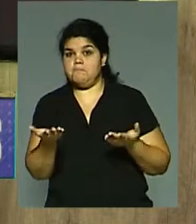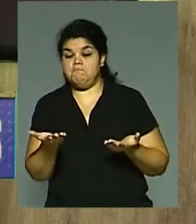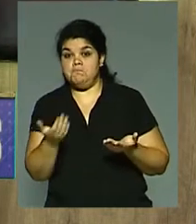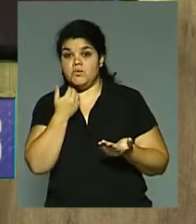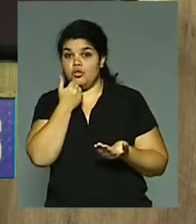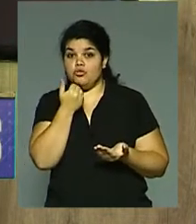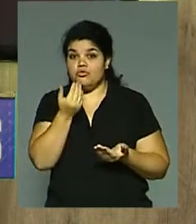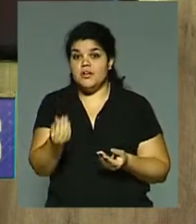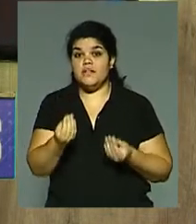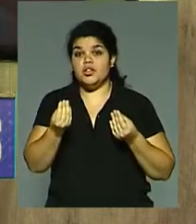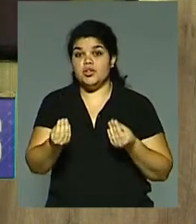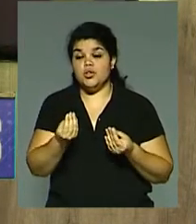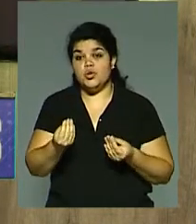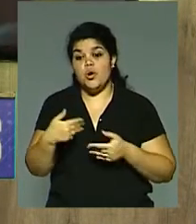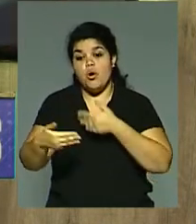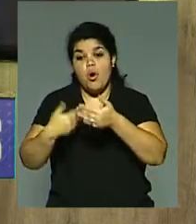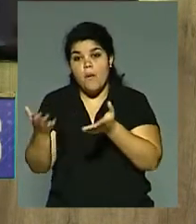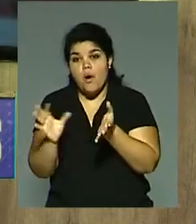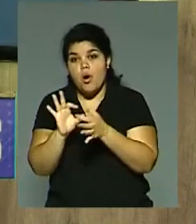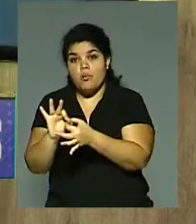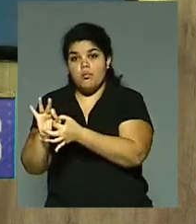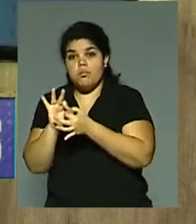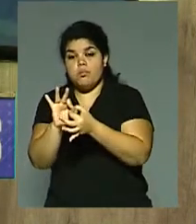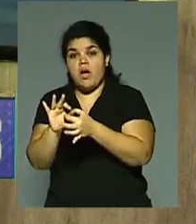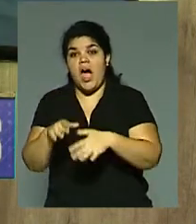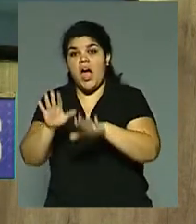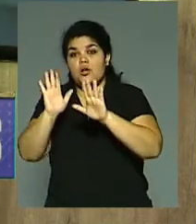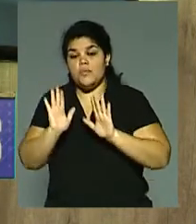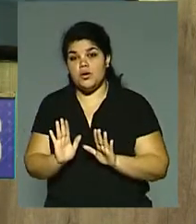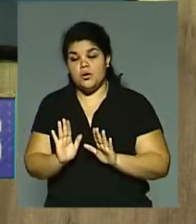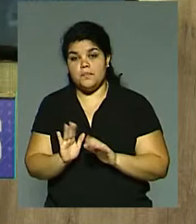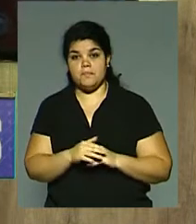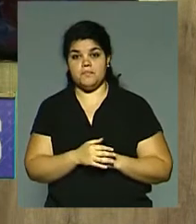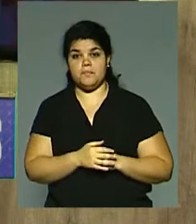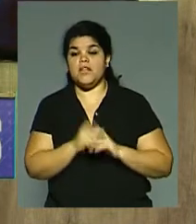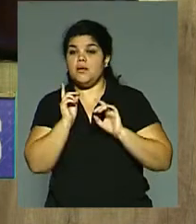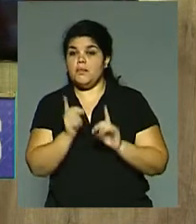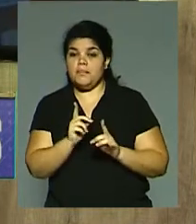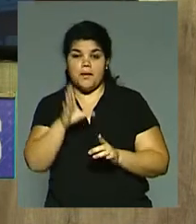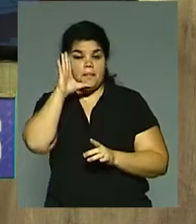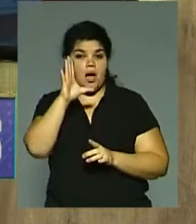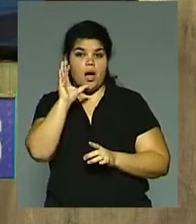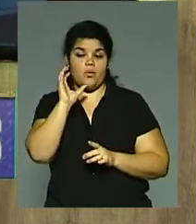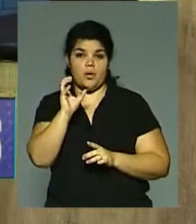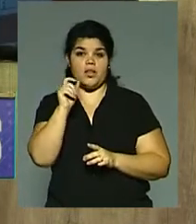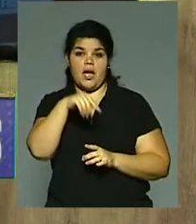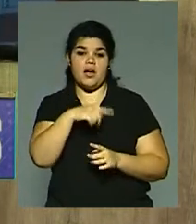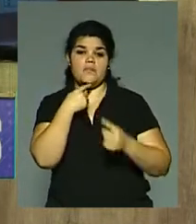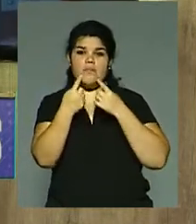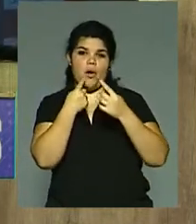se puede llegar a amalgamar una posible alianza de esa manera. Recordemos que, según la encuesta de Reale